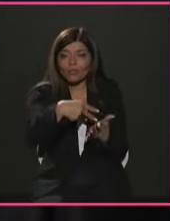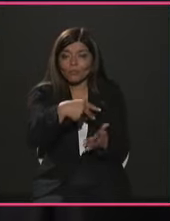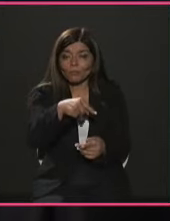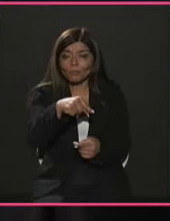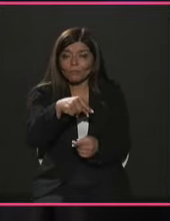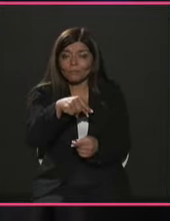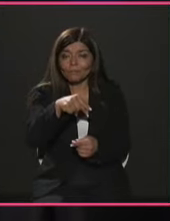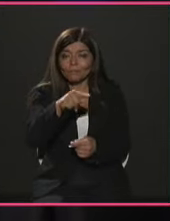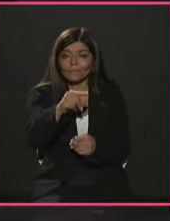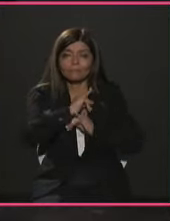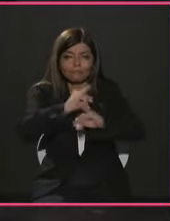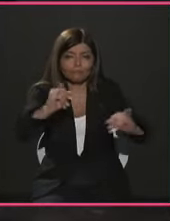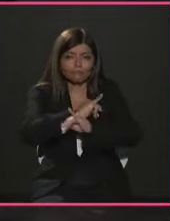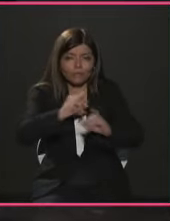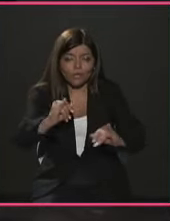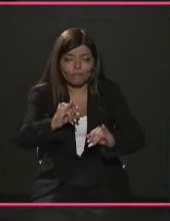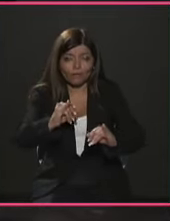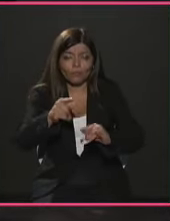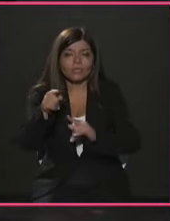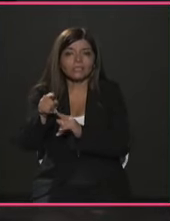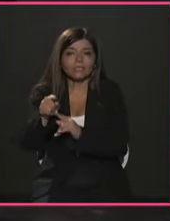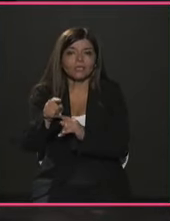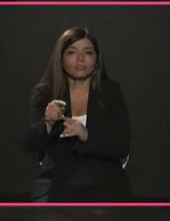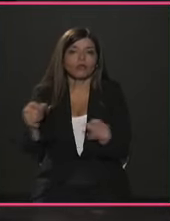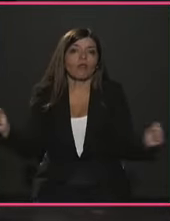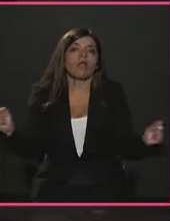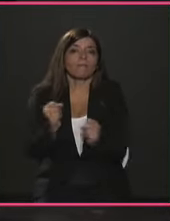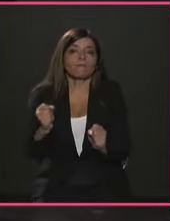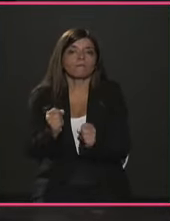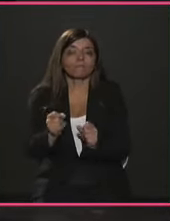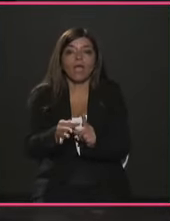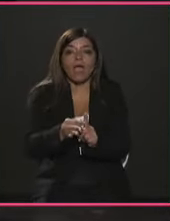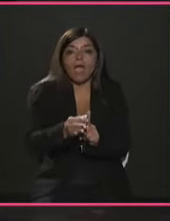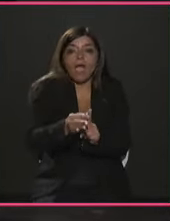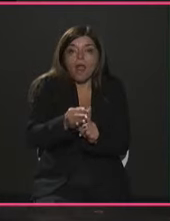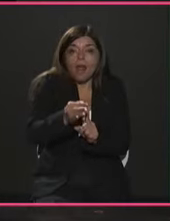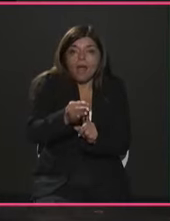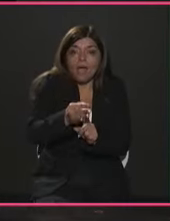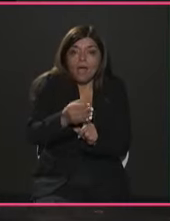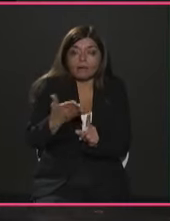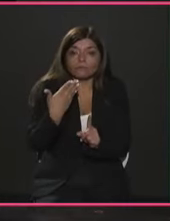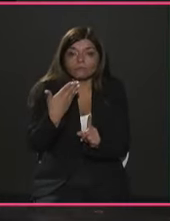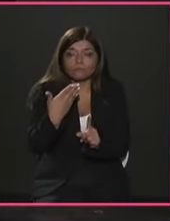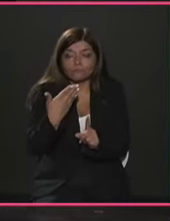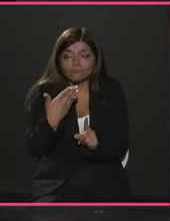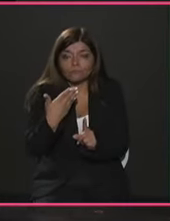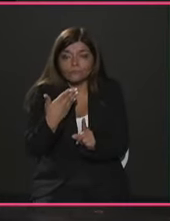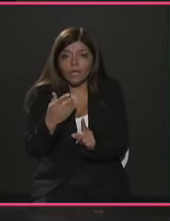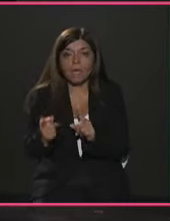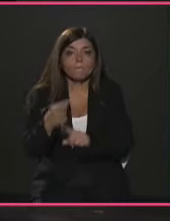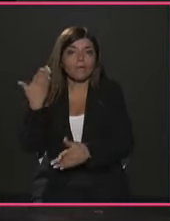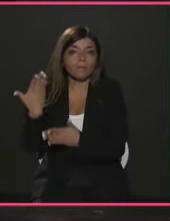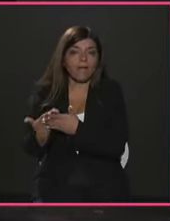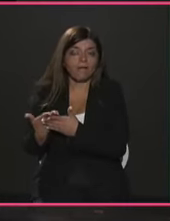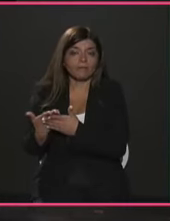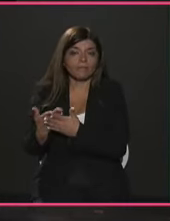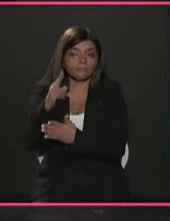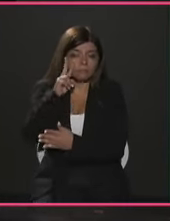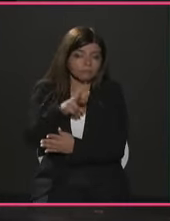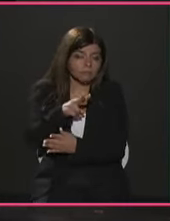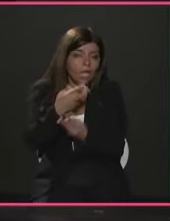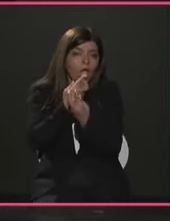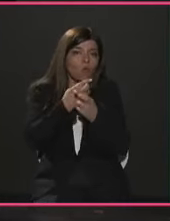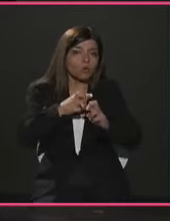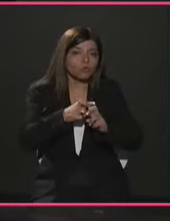informe y sobre el impacto de la eh temperatura primera vez dio la oportunidad de